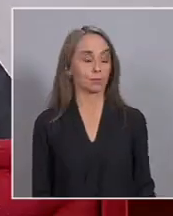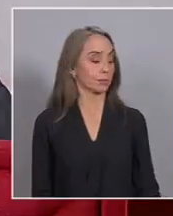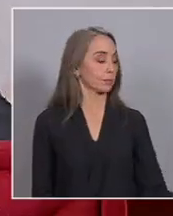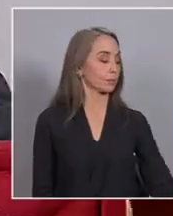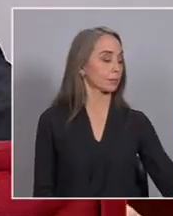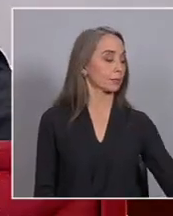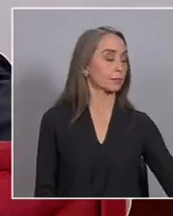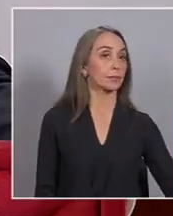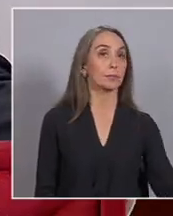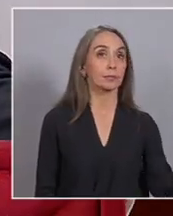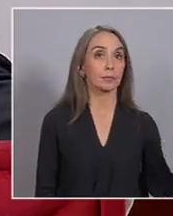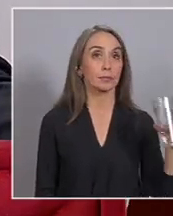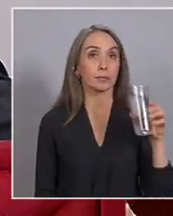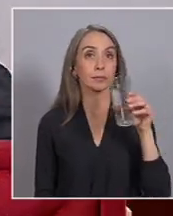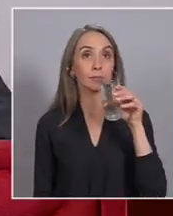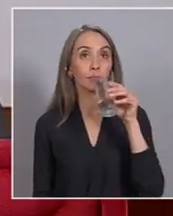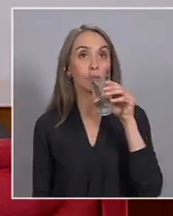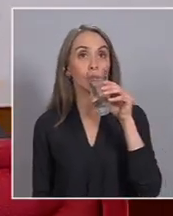Ahora